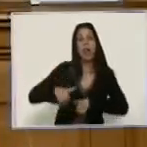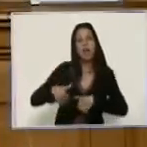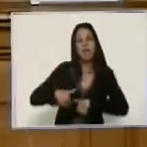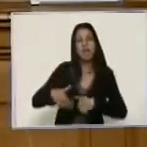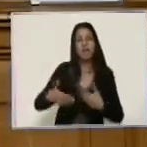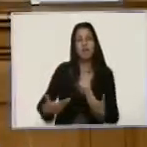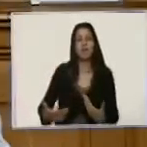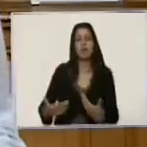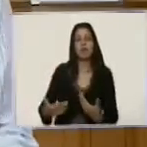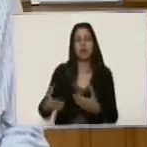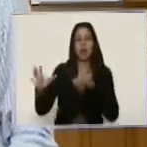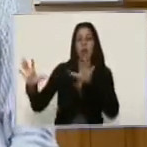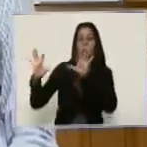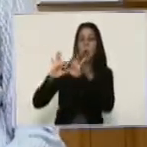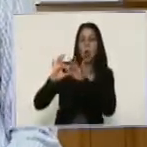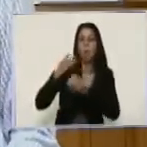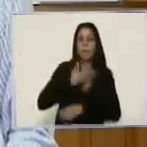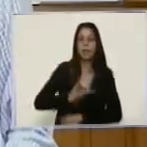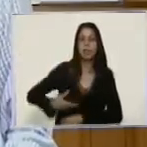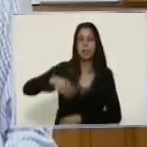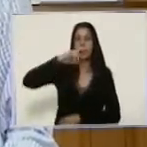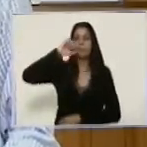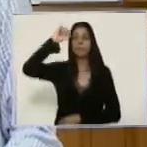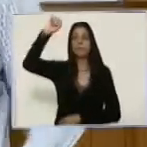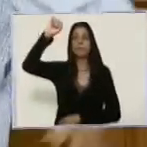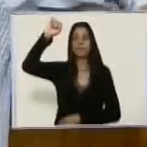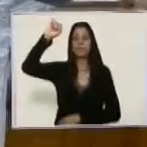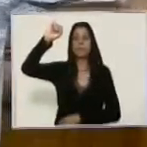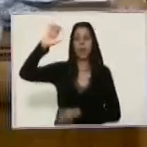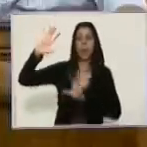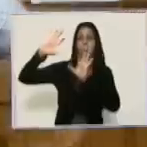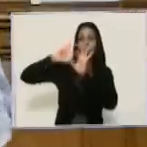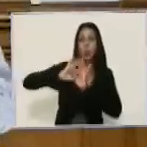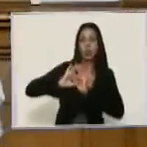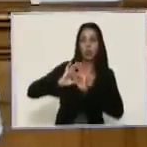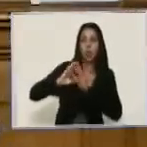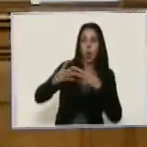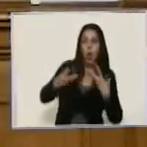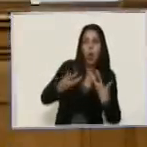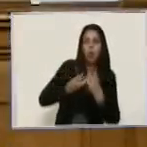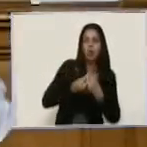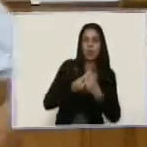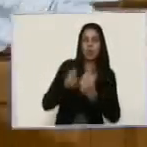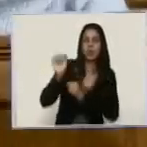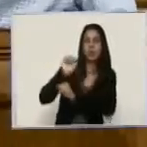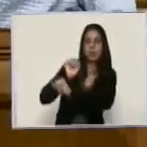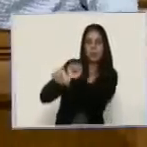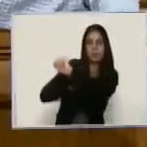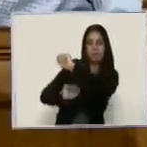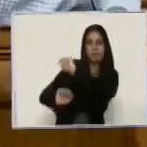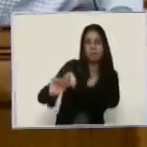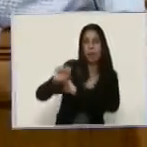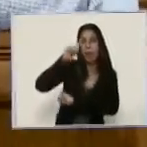el presidente Maduro al frente en un conjunto de